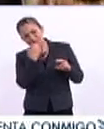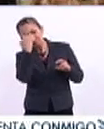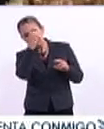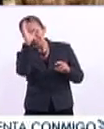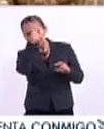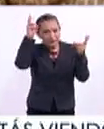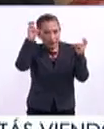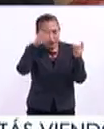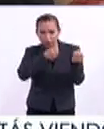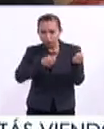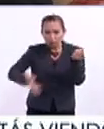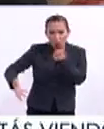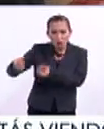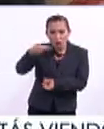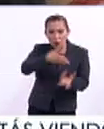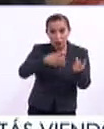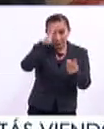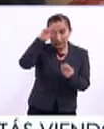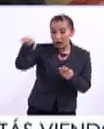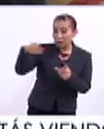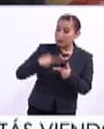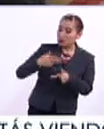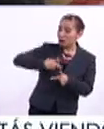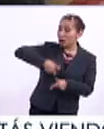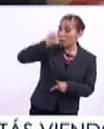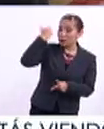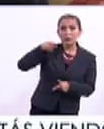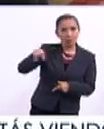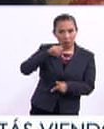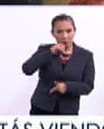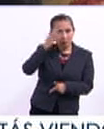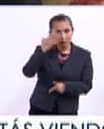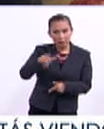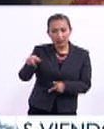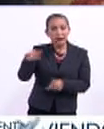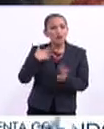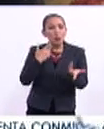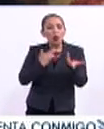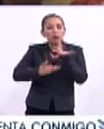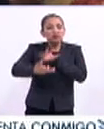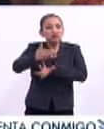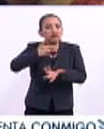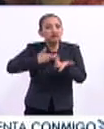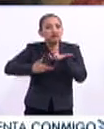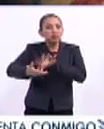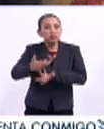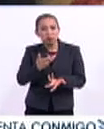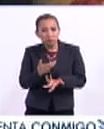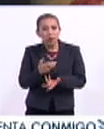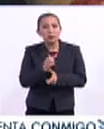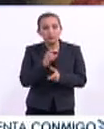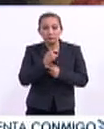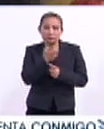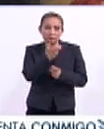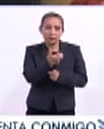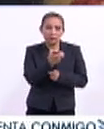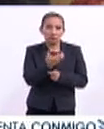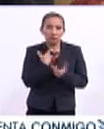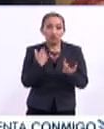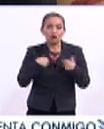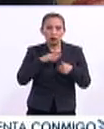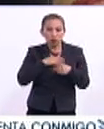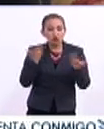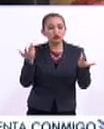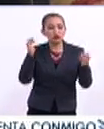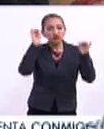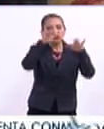¿no? Pensar que el público puede también, como es un diálogo bidireccional. Entonces eso sobre todo son los eventos que